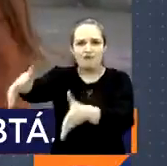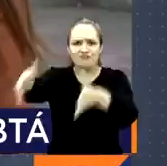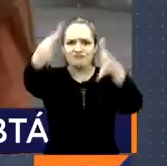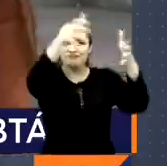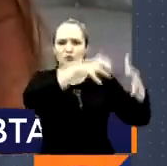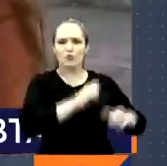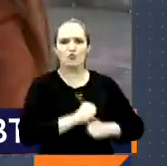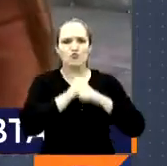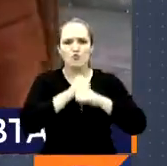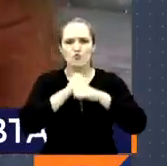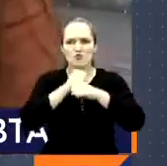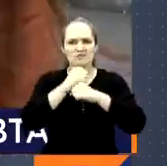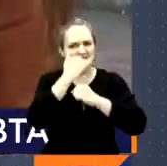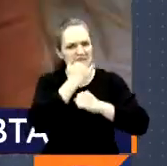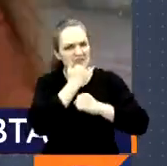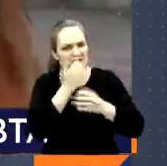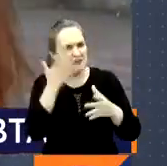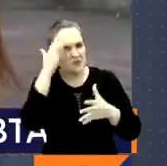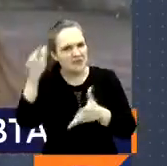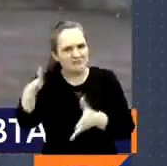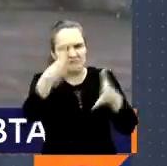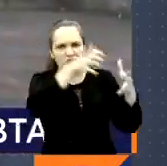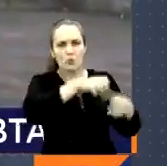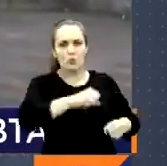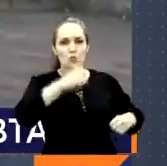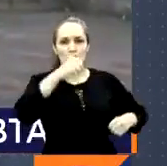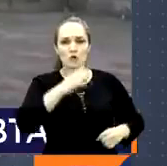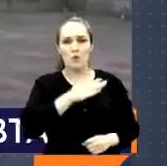hay sobre este traslado?